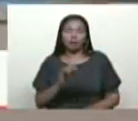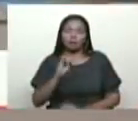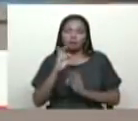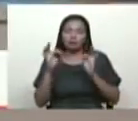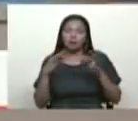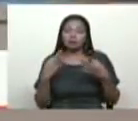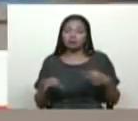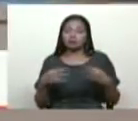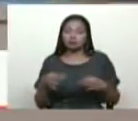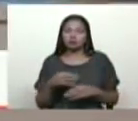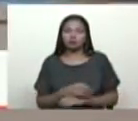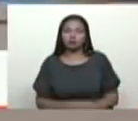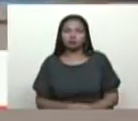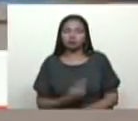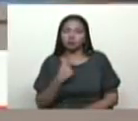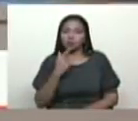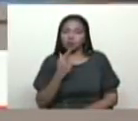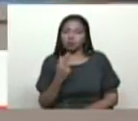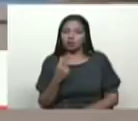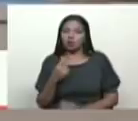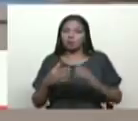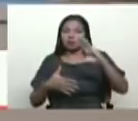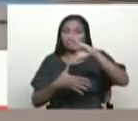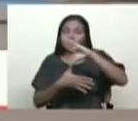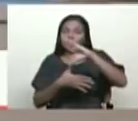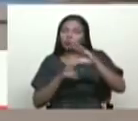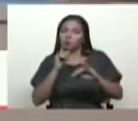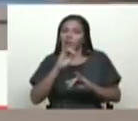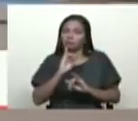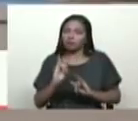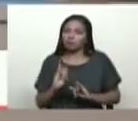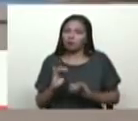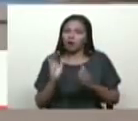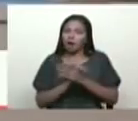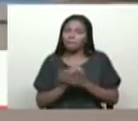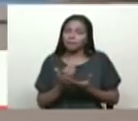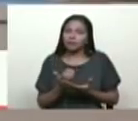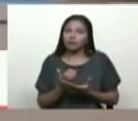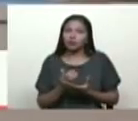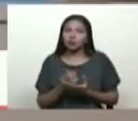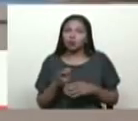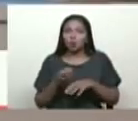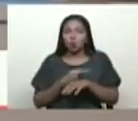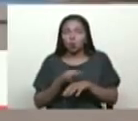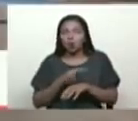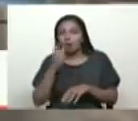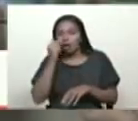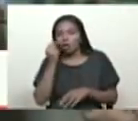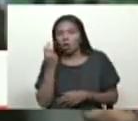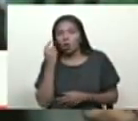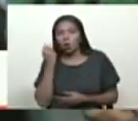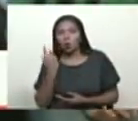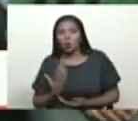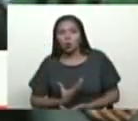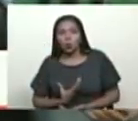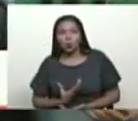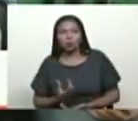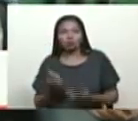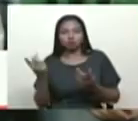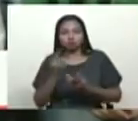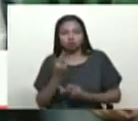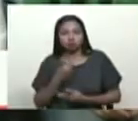sencillo. Yo le digo a América Latina, a ustedes, compañeros, gobernadores, alcaldes, alcaldesas,